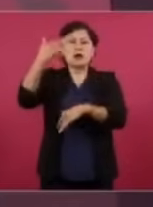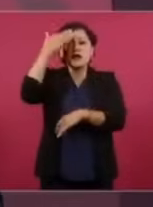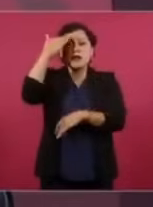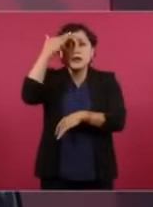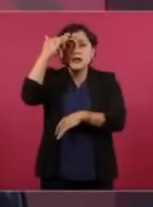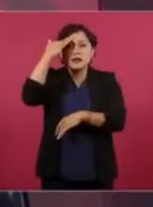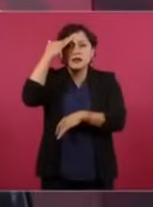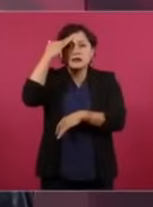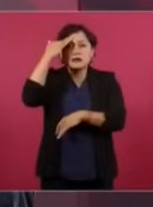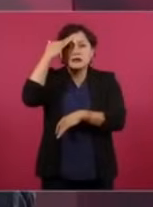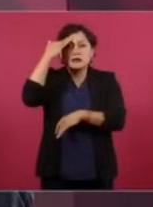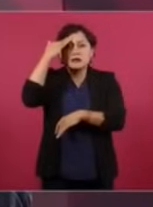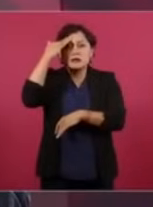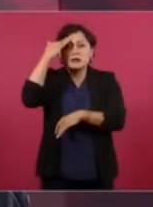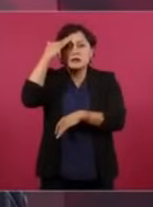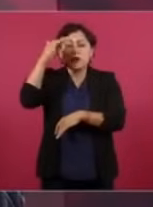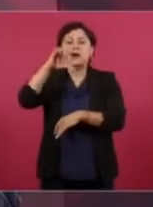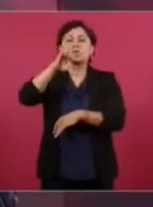7 meses,